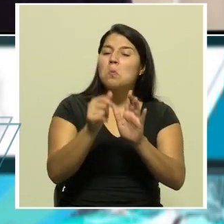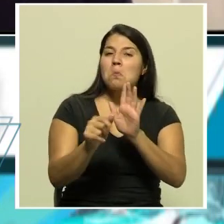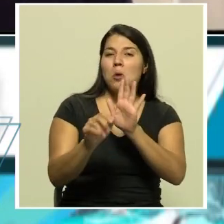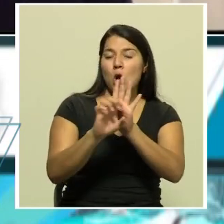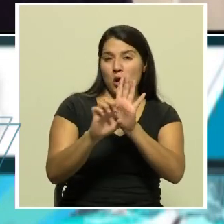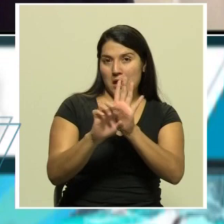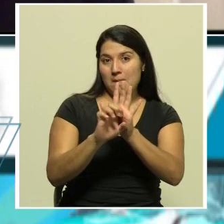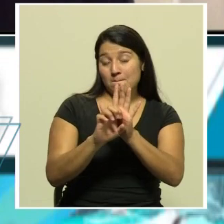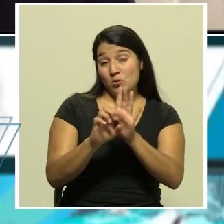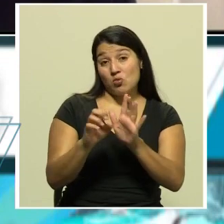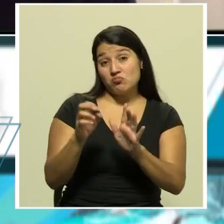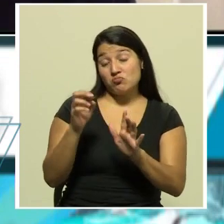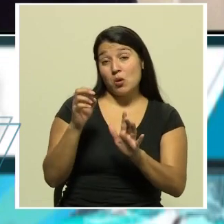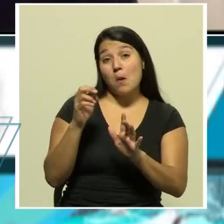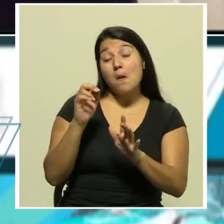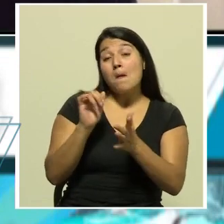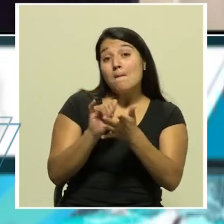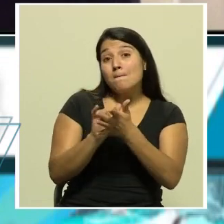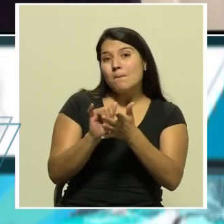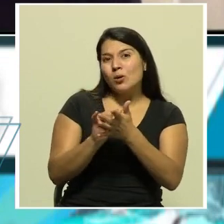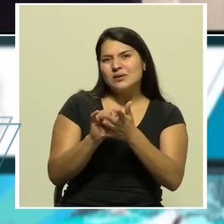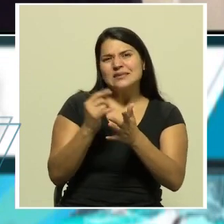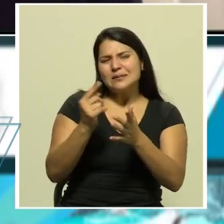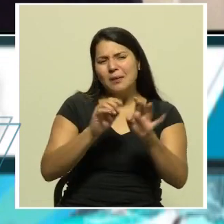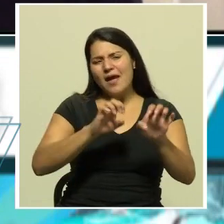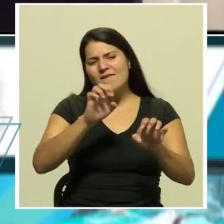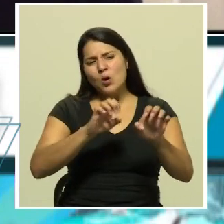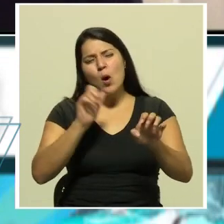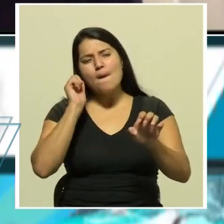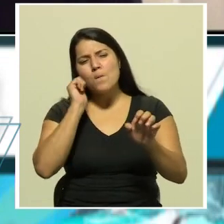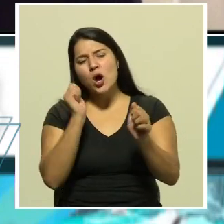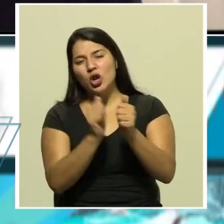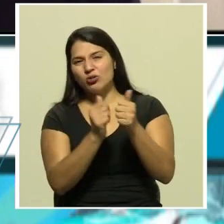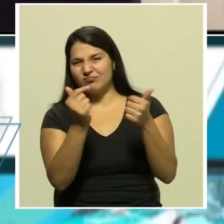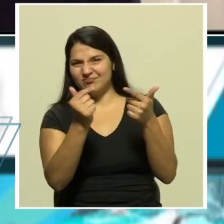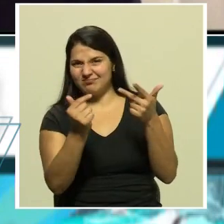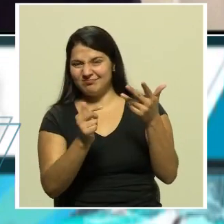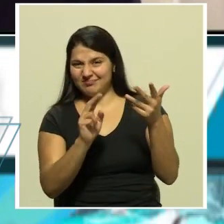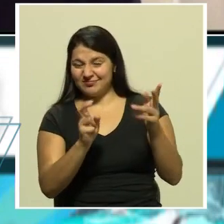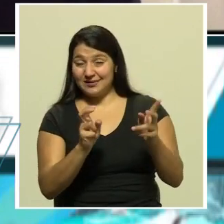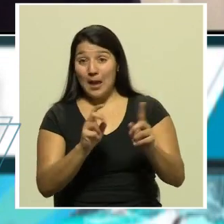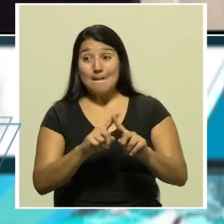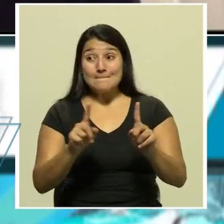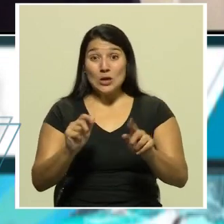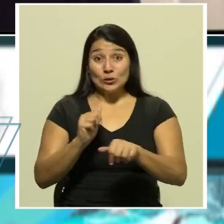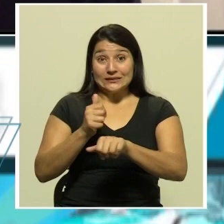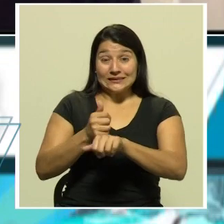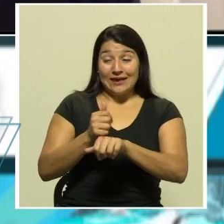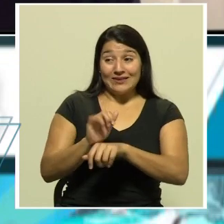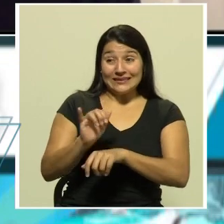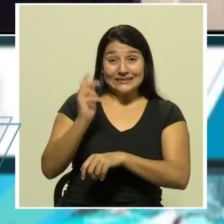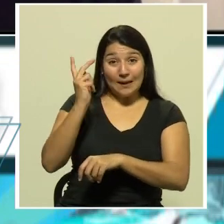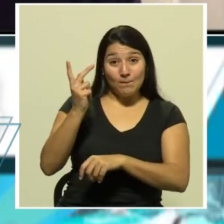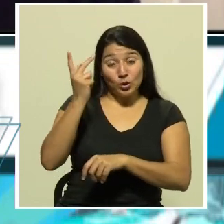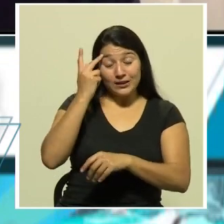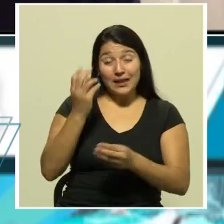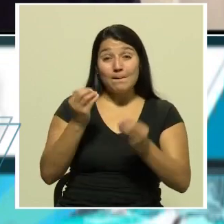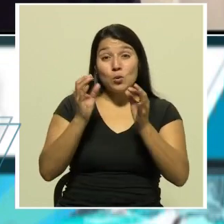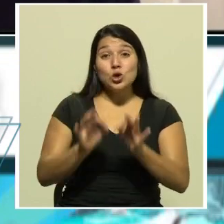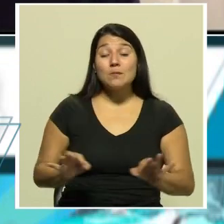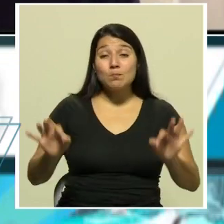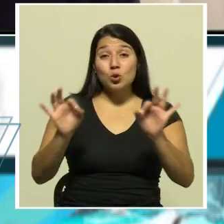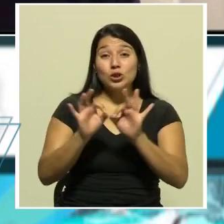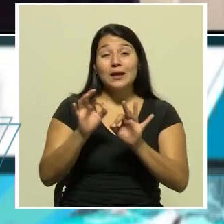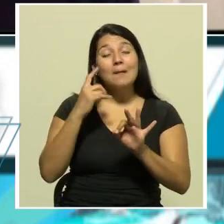que a las mujeres se les califica, pero generar este tipo de políticas es importante para